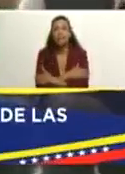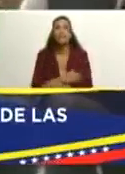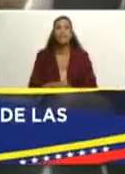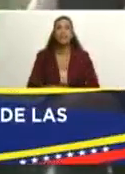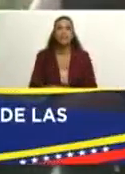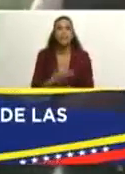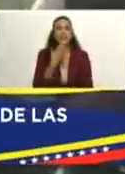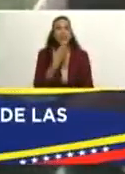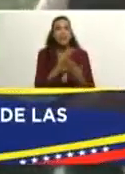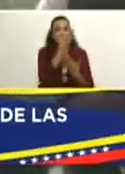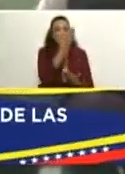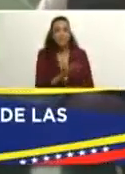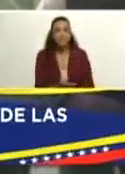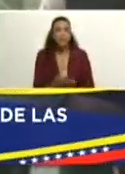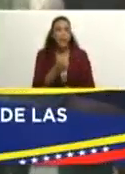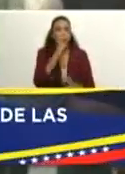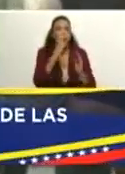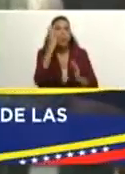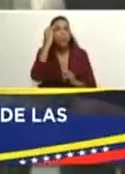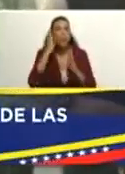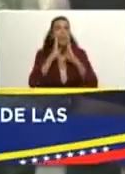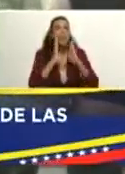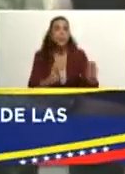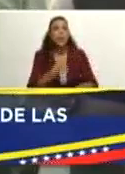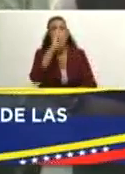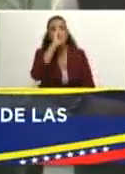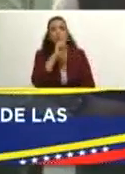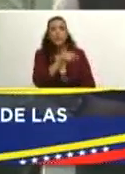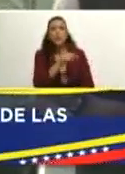Bueno, gracias, gracias. Que Dios me la bendiga. ¿Qué edad tienes tú?